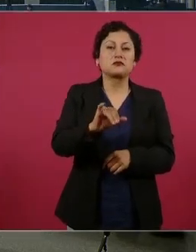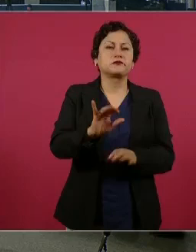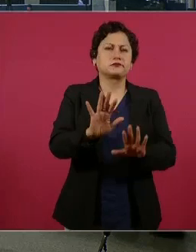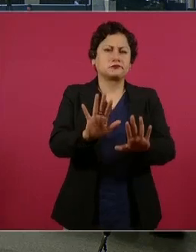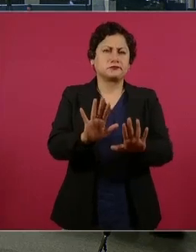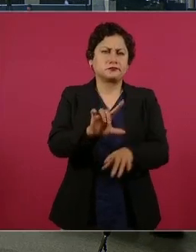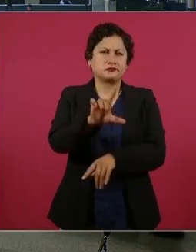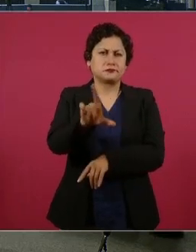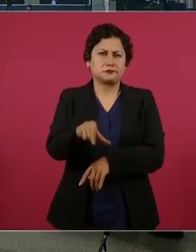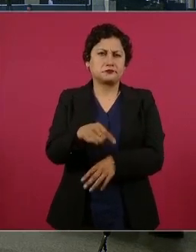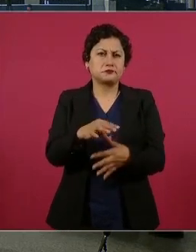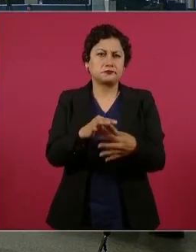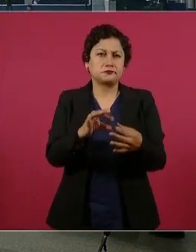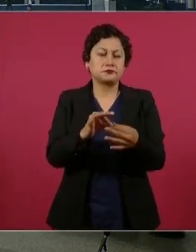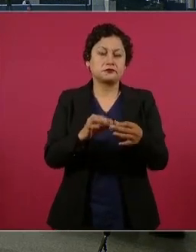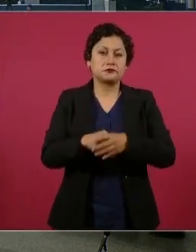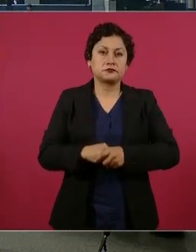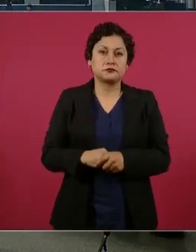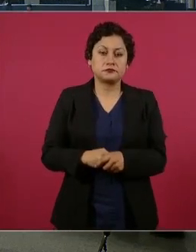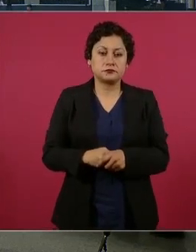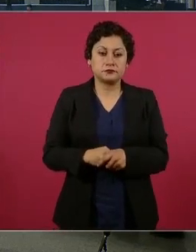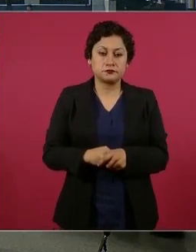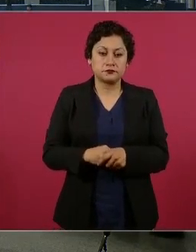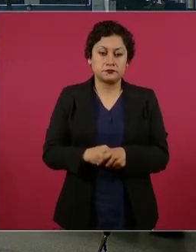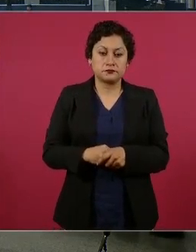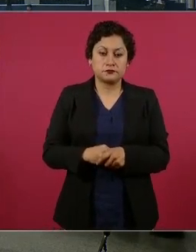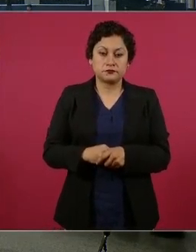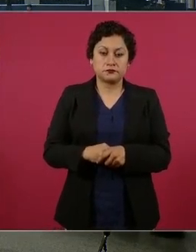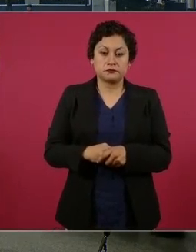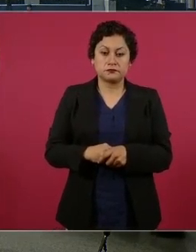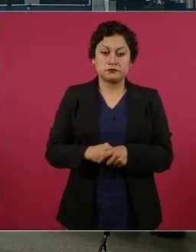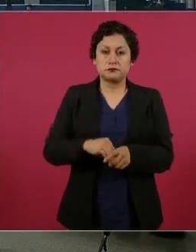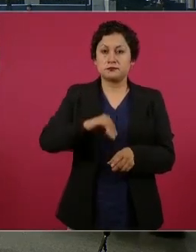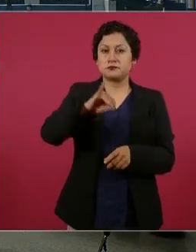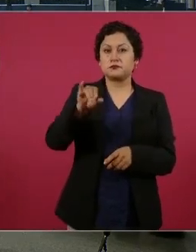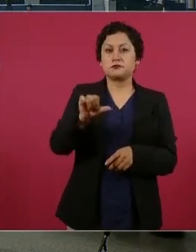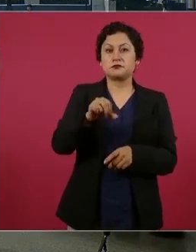vemos. A ver, Janet.